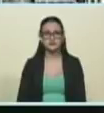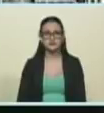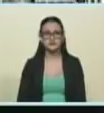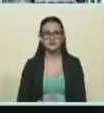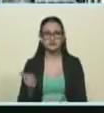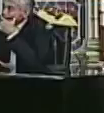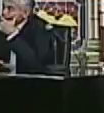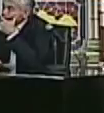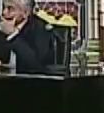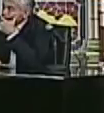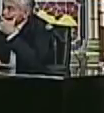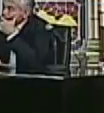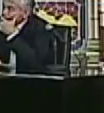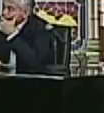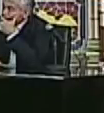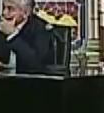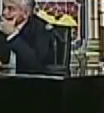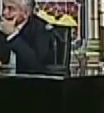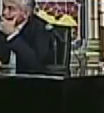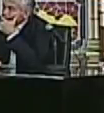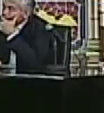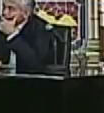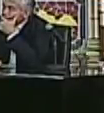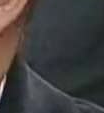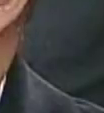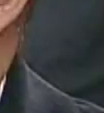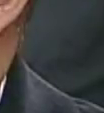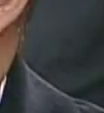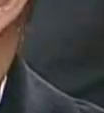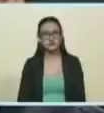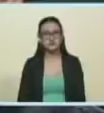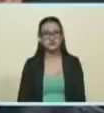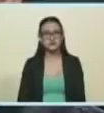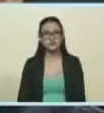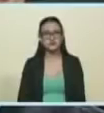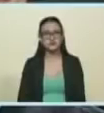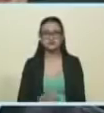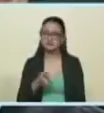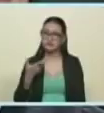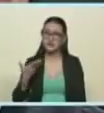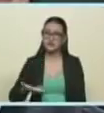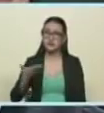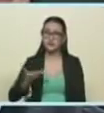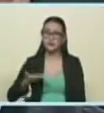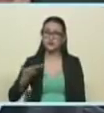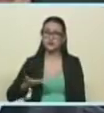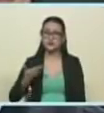incorporando los nuevos conceptos de la feminización de la política. Es muy importante,